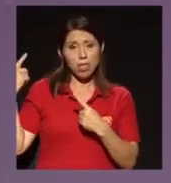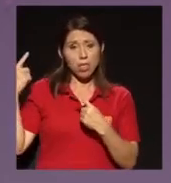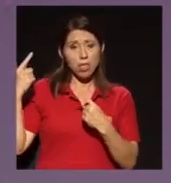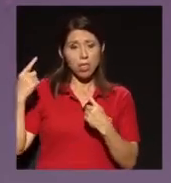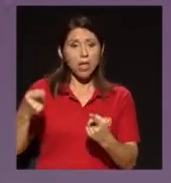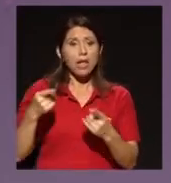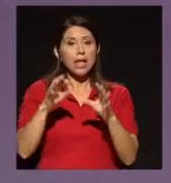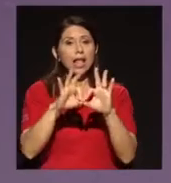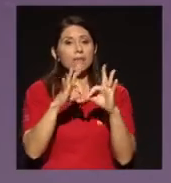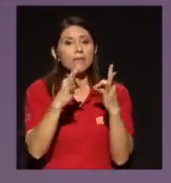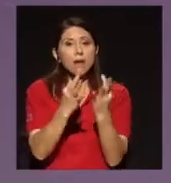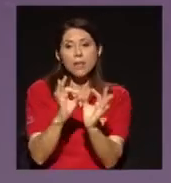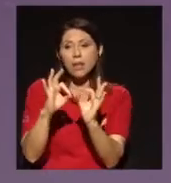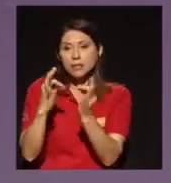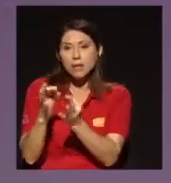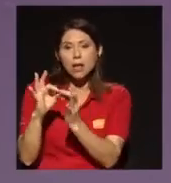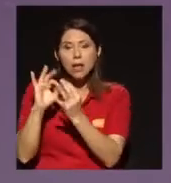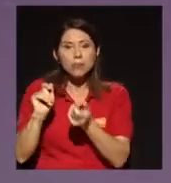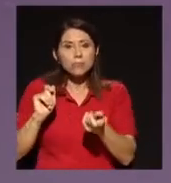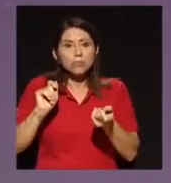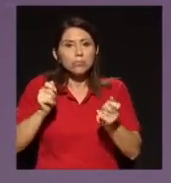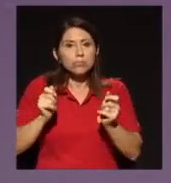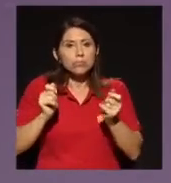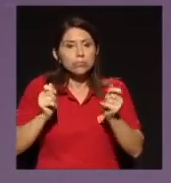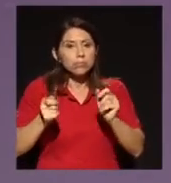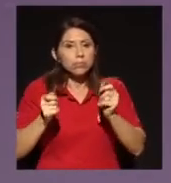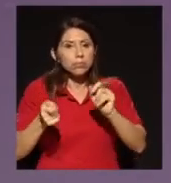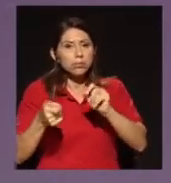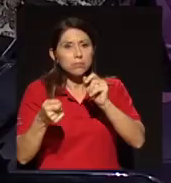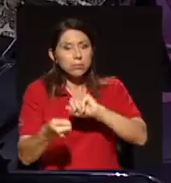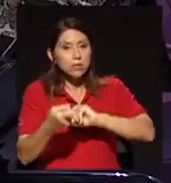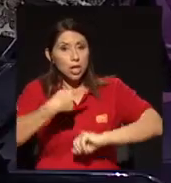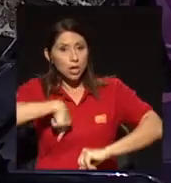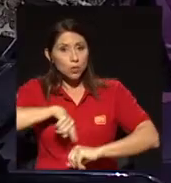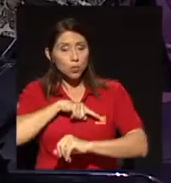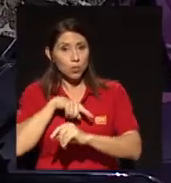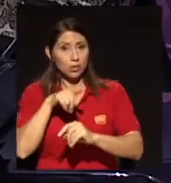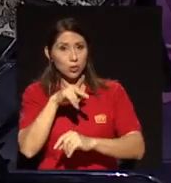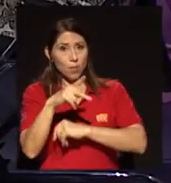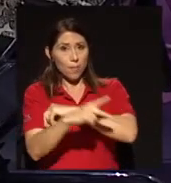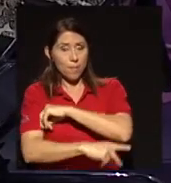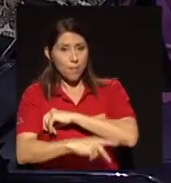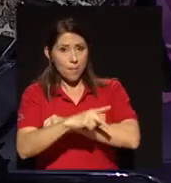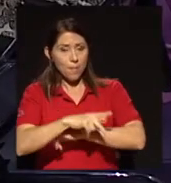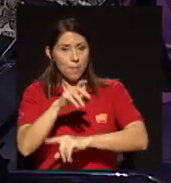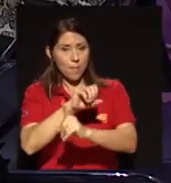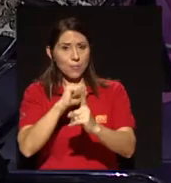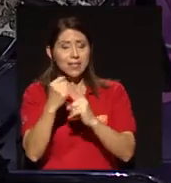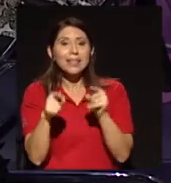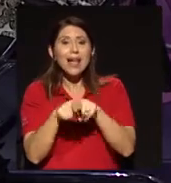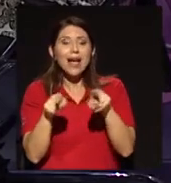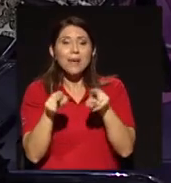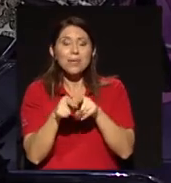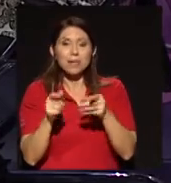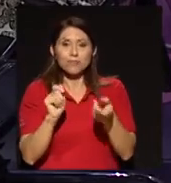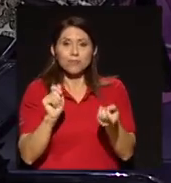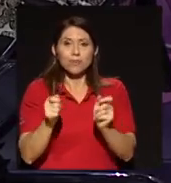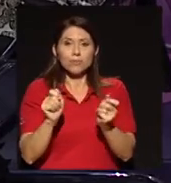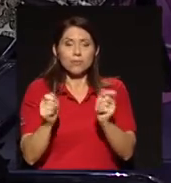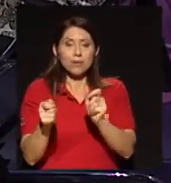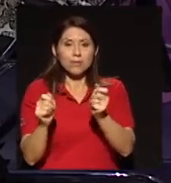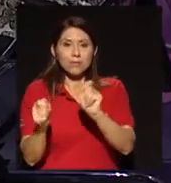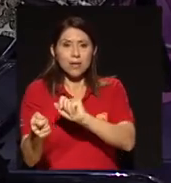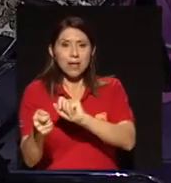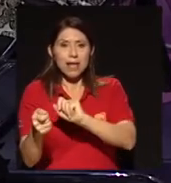ido transformando, ¿verdad? Y en nuestra sociedad también se han generado procesos de cambios anteriores al que